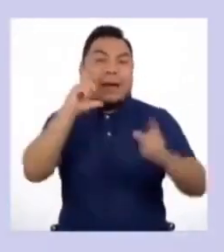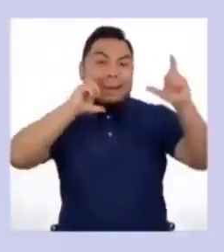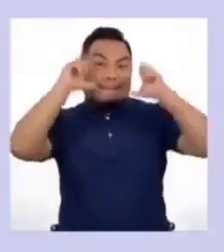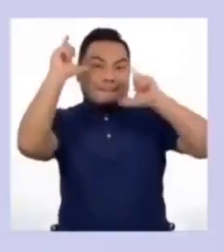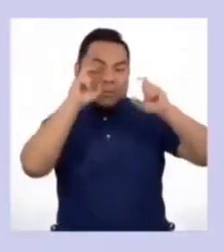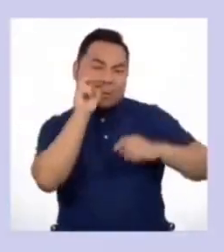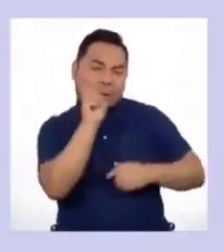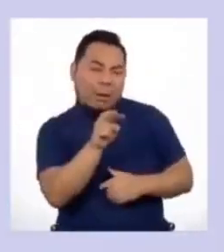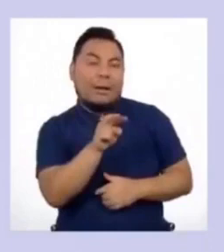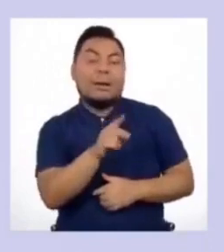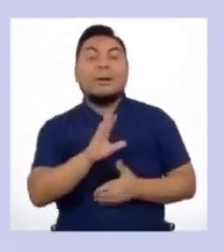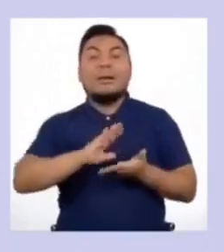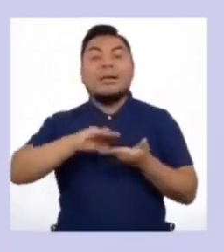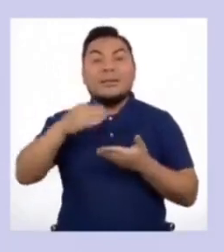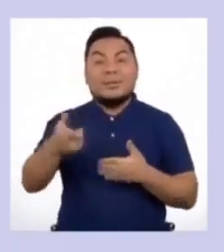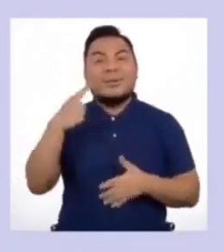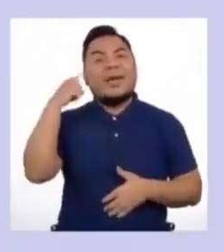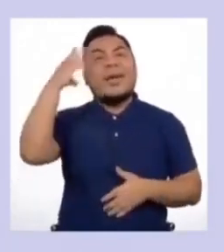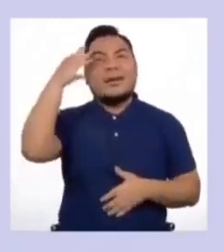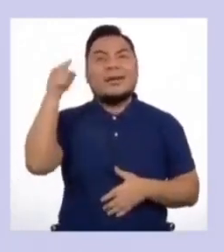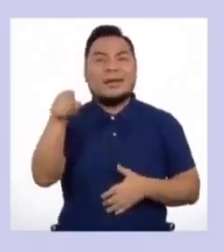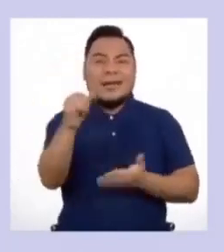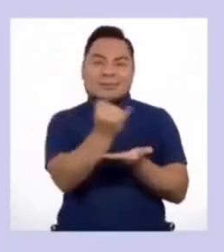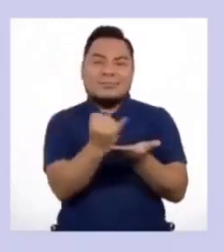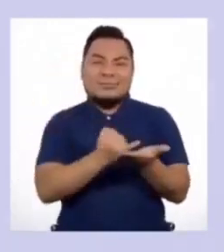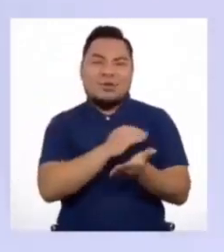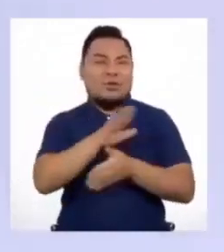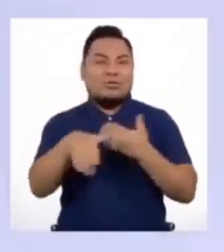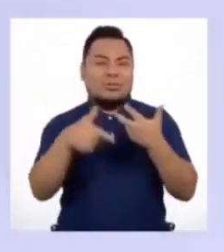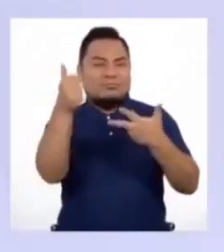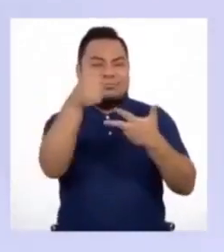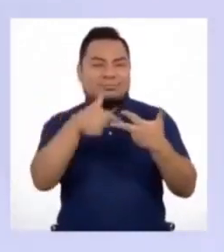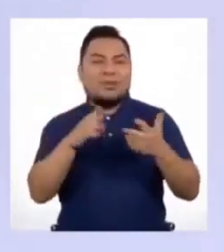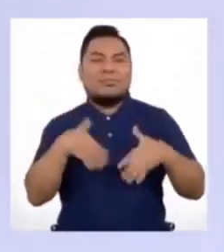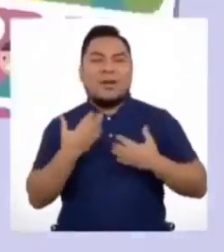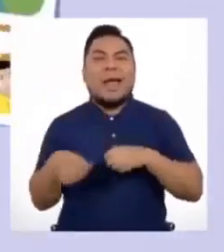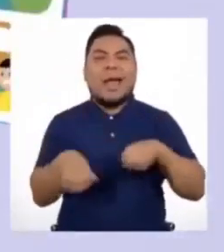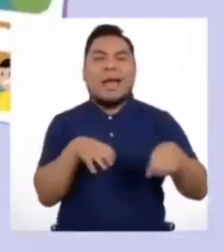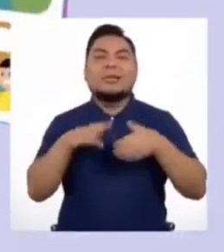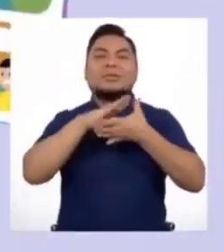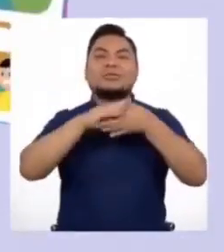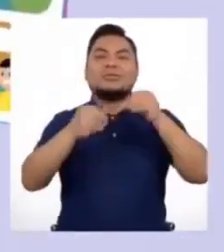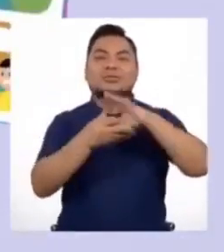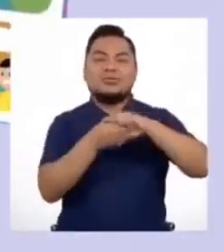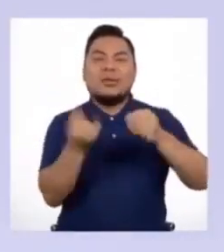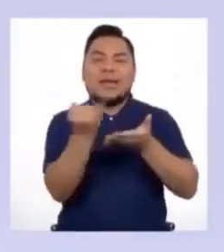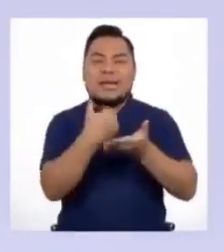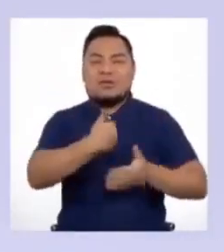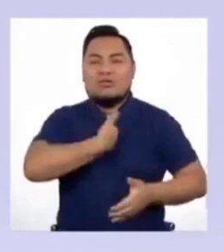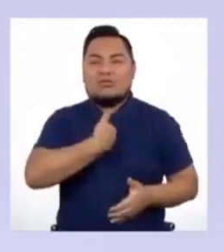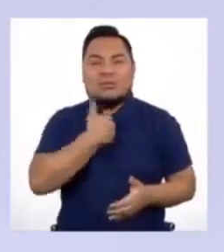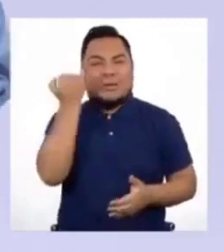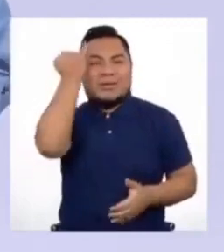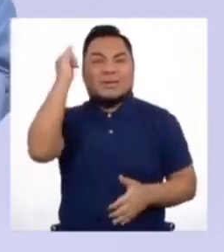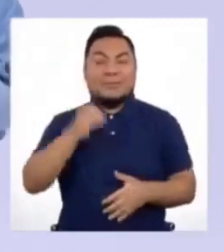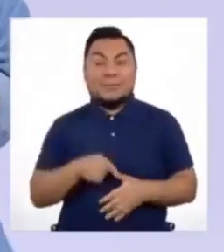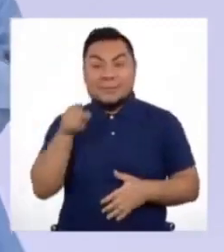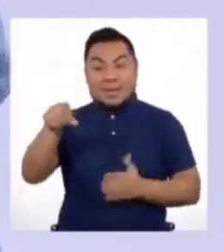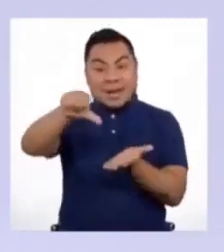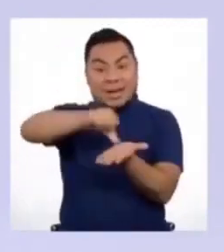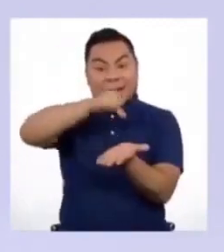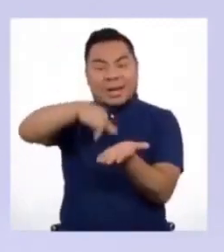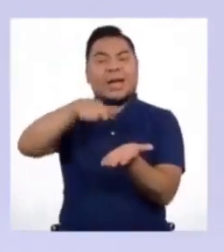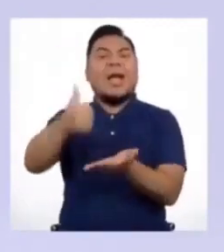Después hemos experimentado con el dibujo. Todo para finalmente poder realizar nuestro propio proyecto. El arte nos ayuda